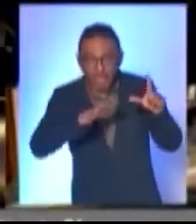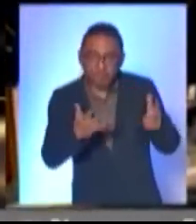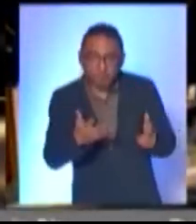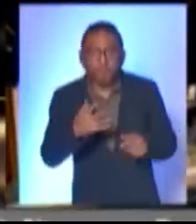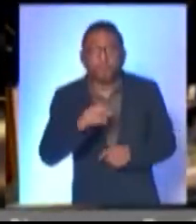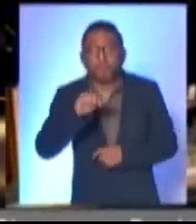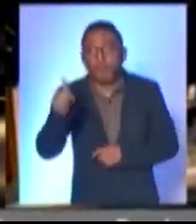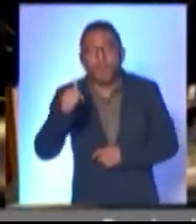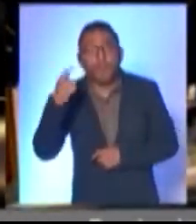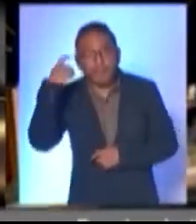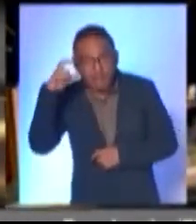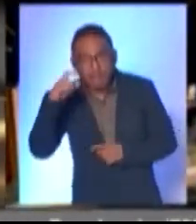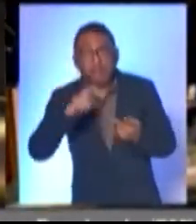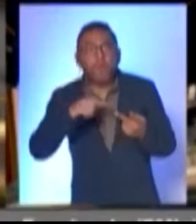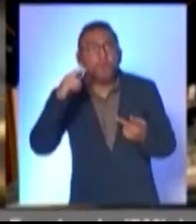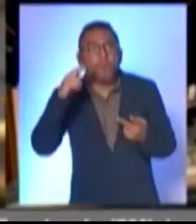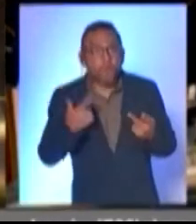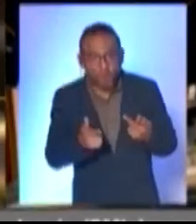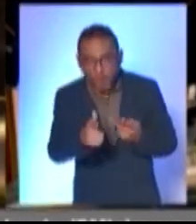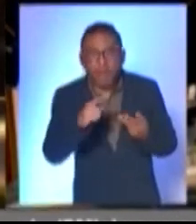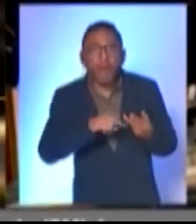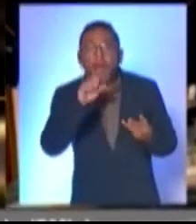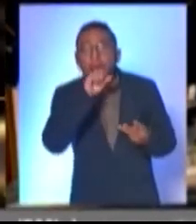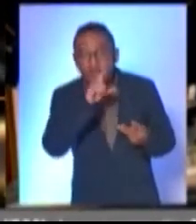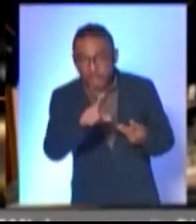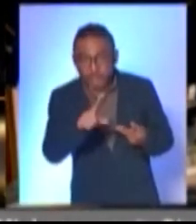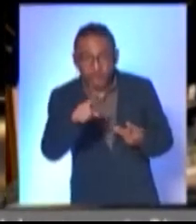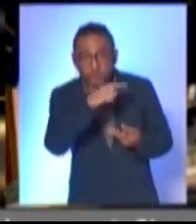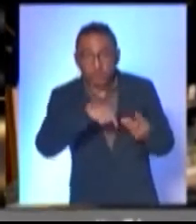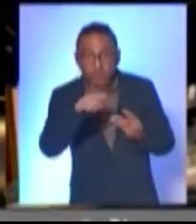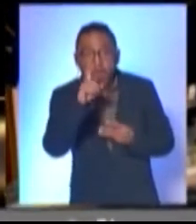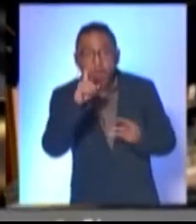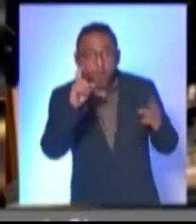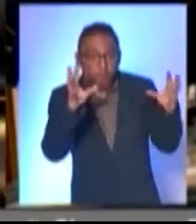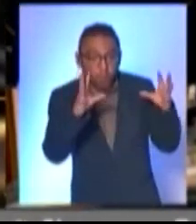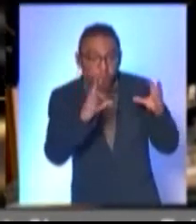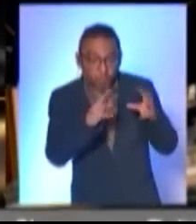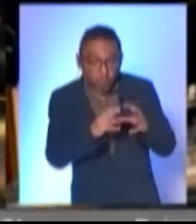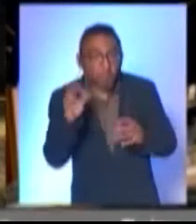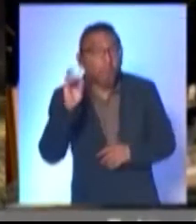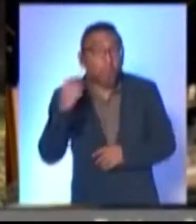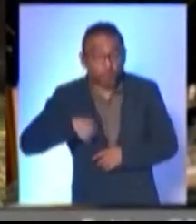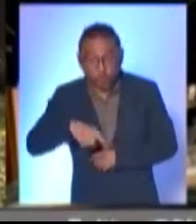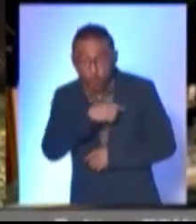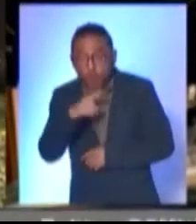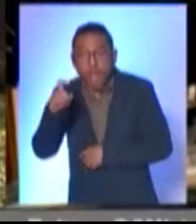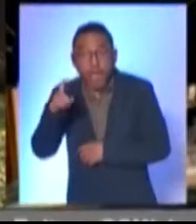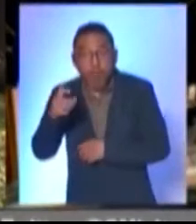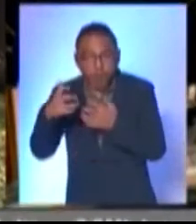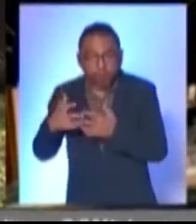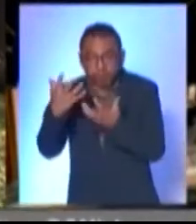Querétaro, Guanajuato y Jalisco empiezan sus crisis del agua, si nosotros producimos agua, vamos a